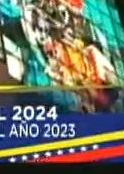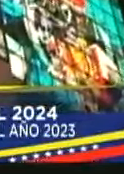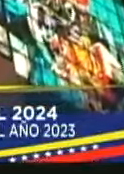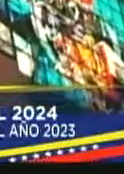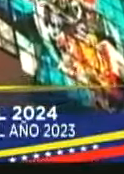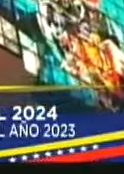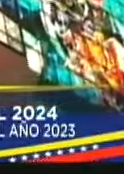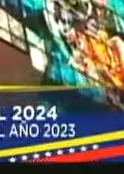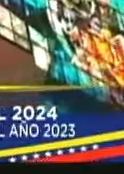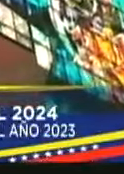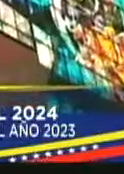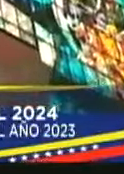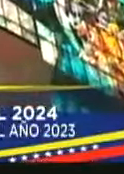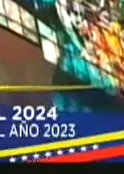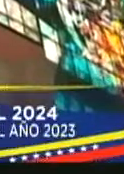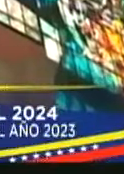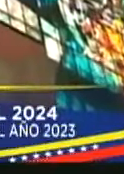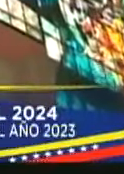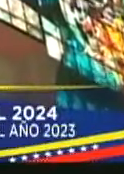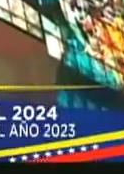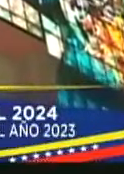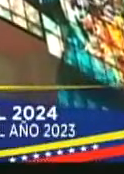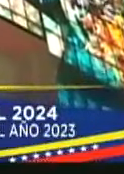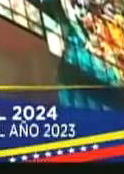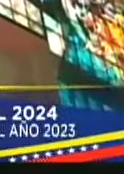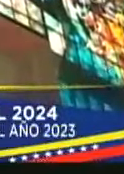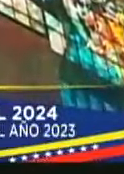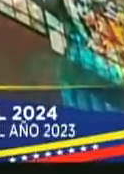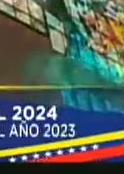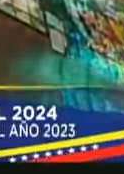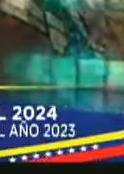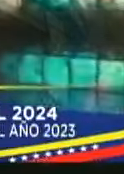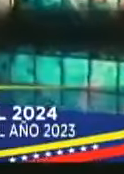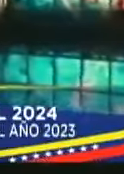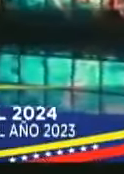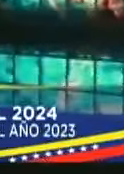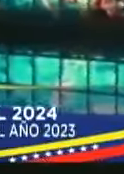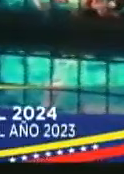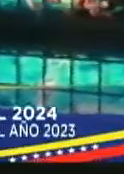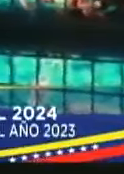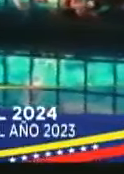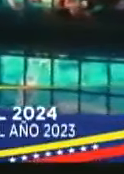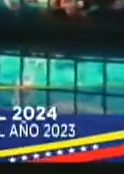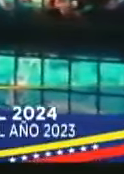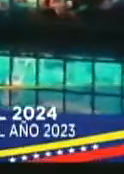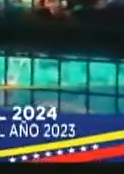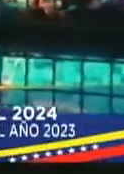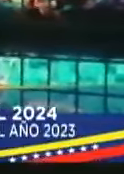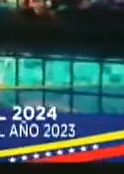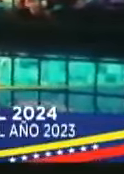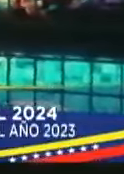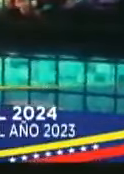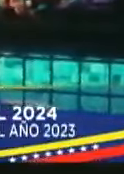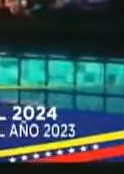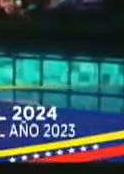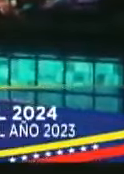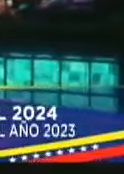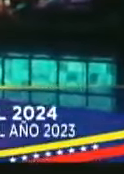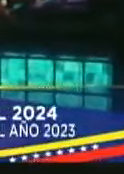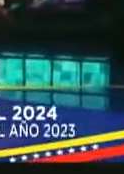la ratificación de la presidencia de Venezuela en el Instituto Iberoamericano de Altos Estudios